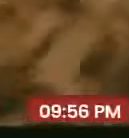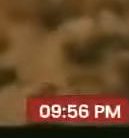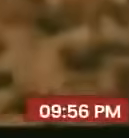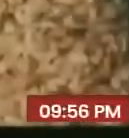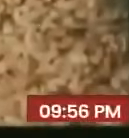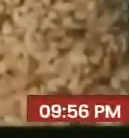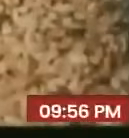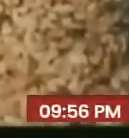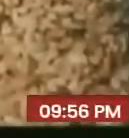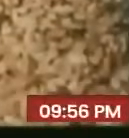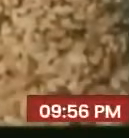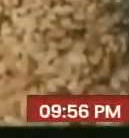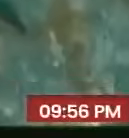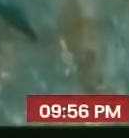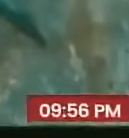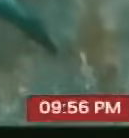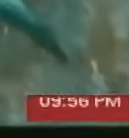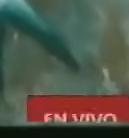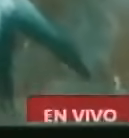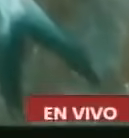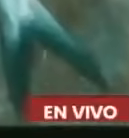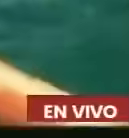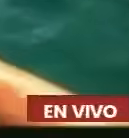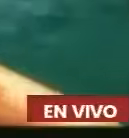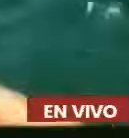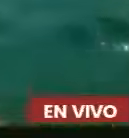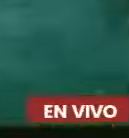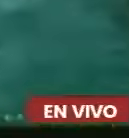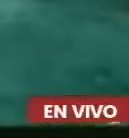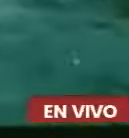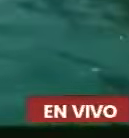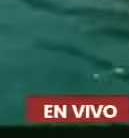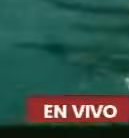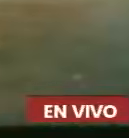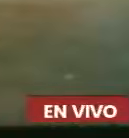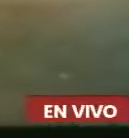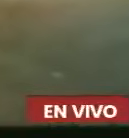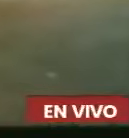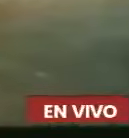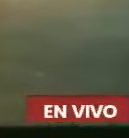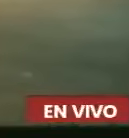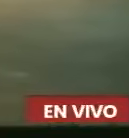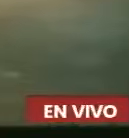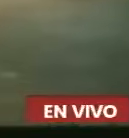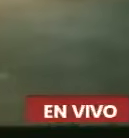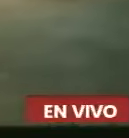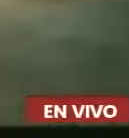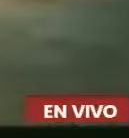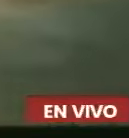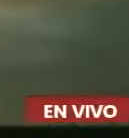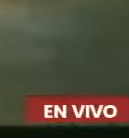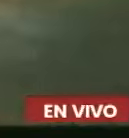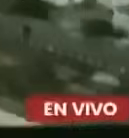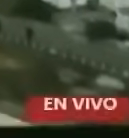impulso económico productivo desde la zona centro-norte costera del país.